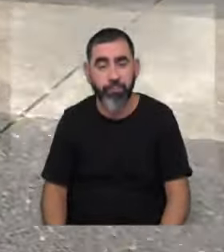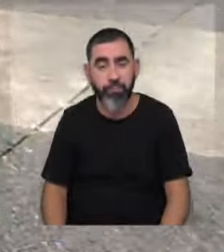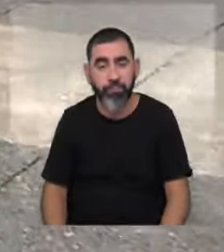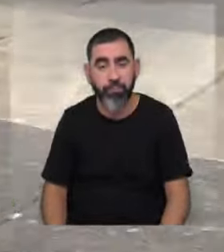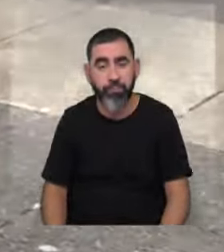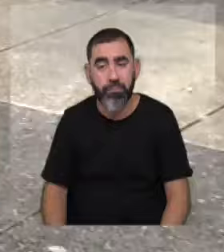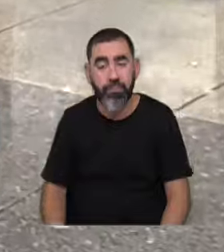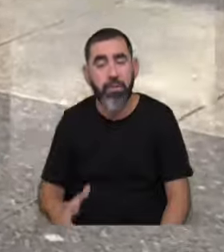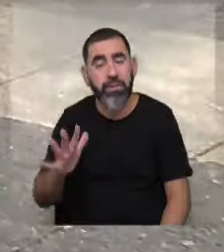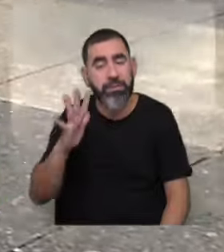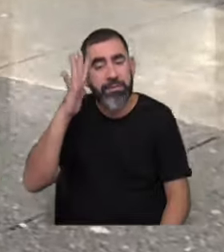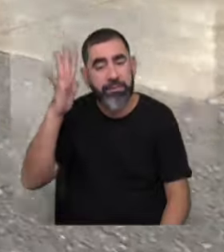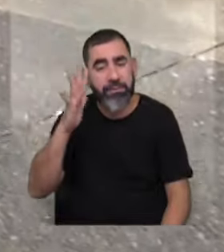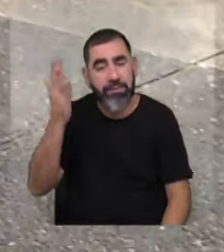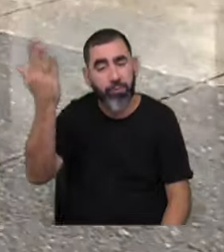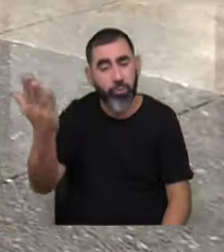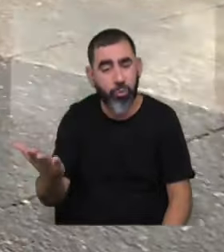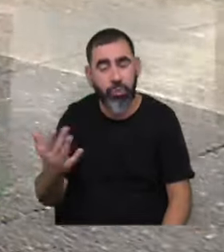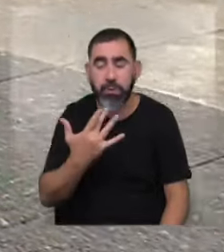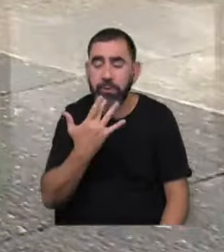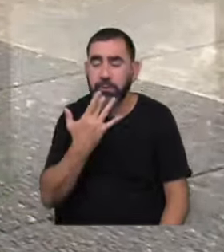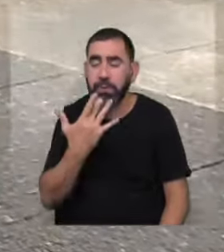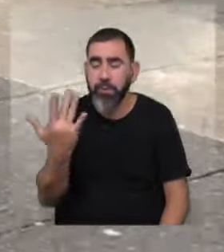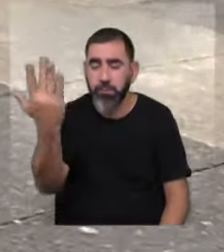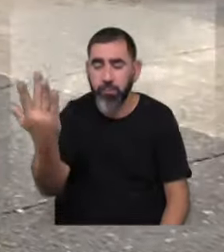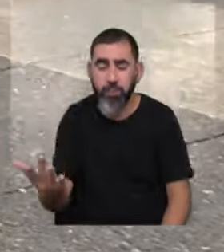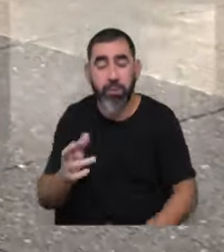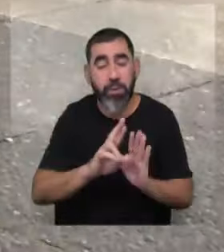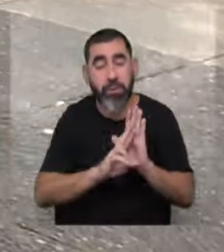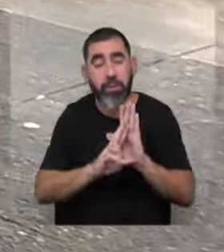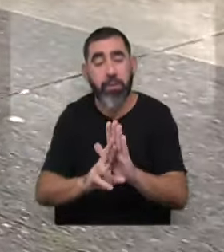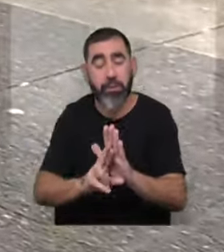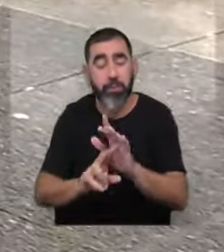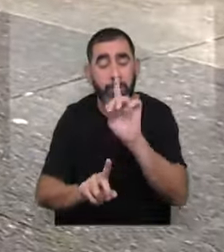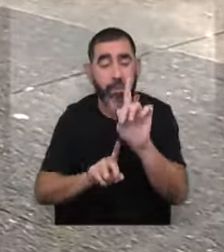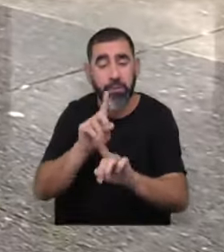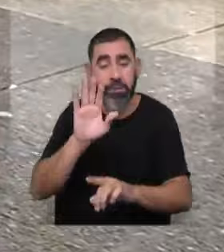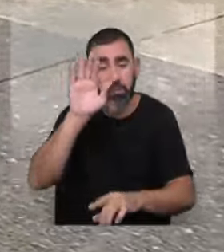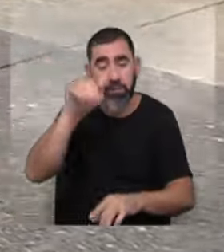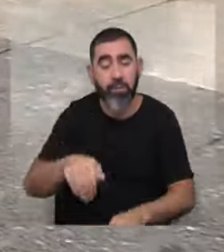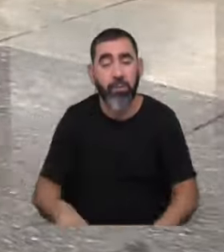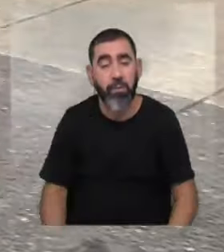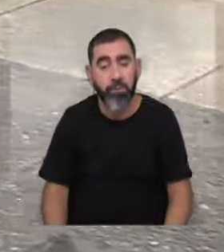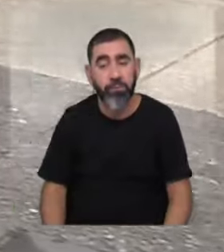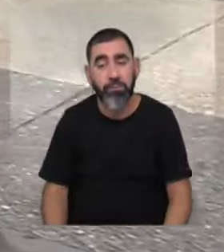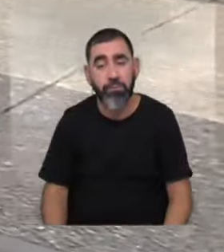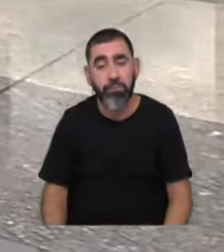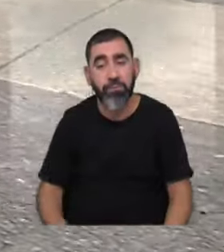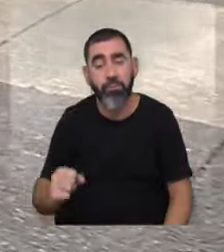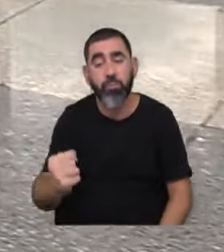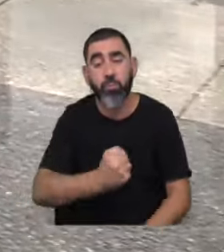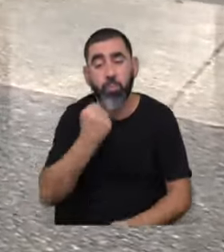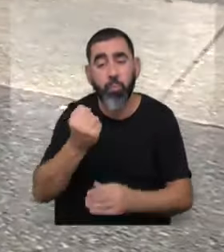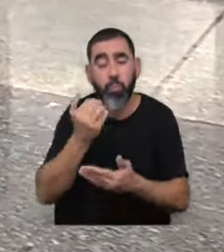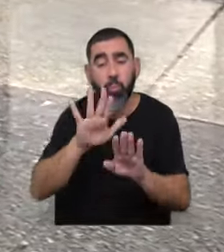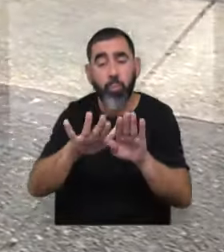Gabriela es la psicóloga, es hermosa, una de las representantes de la UDELAR. Hasta Gabriela, bueno, ¿qué importancia tiene esta